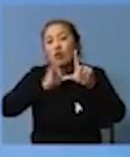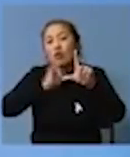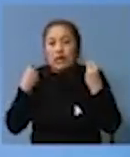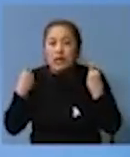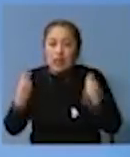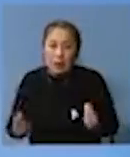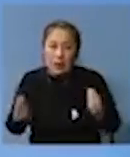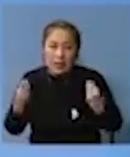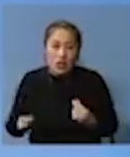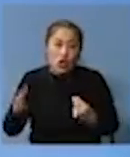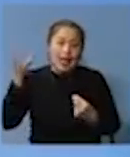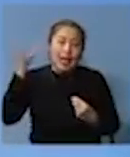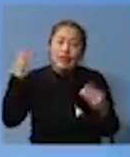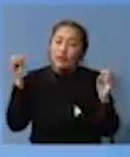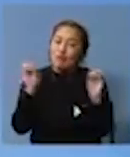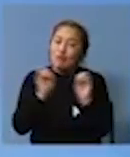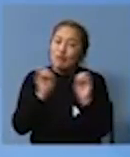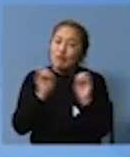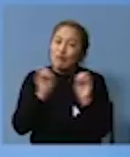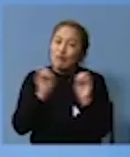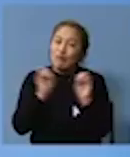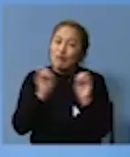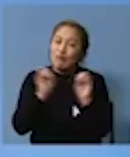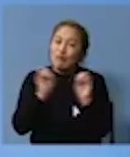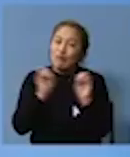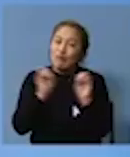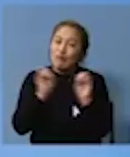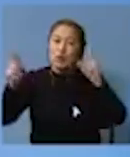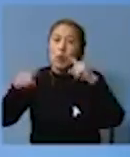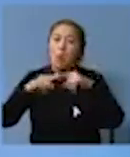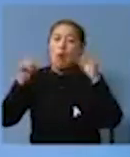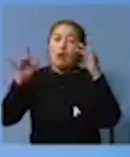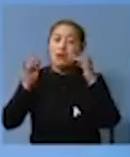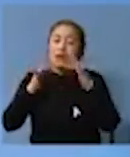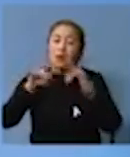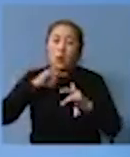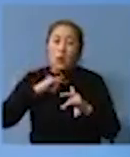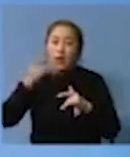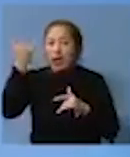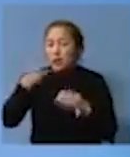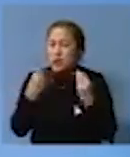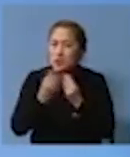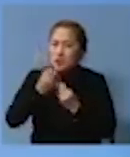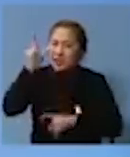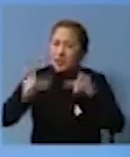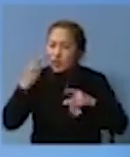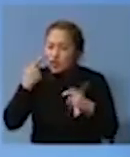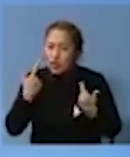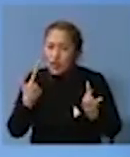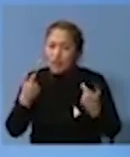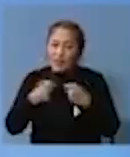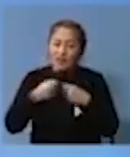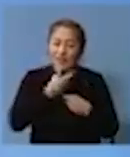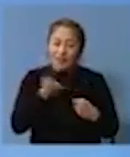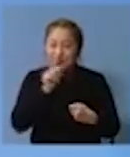viendo este audio escandaloso que se viralizó acá en Jujuy y que generó muchísimas reacciones por parte de